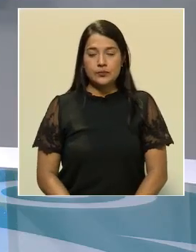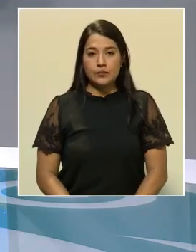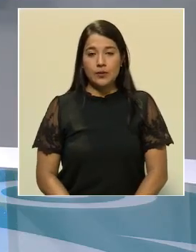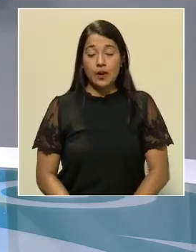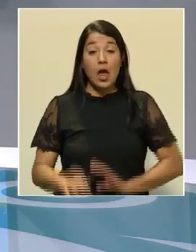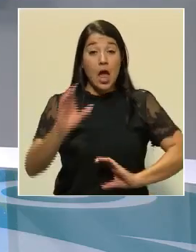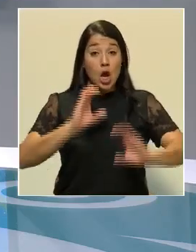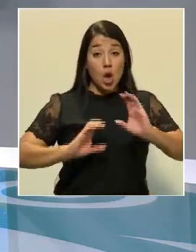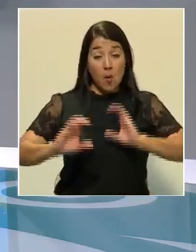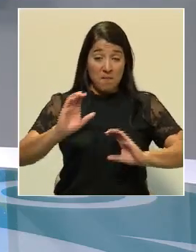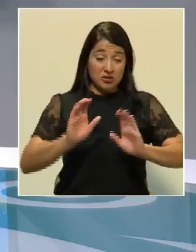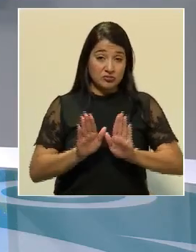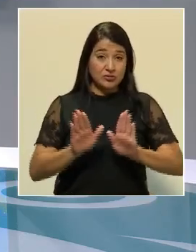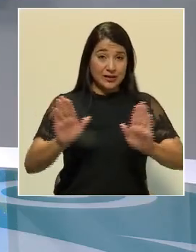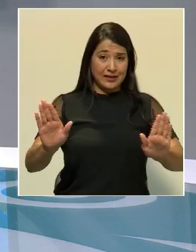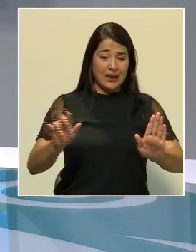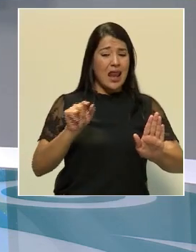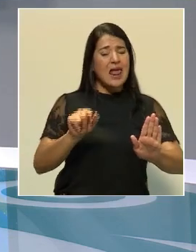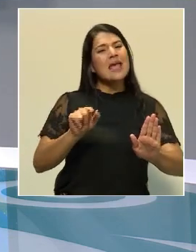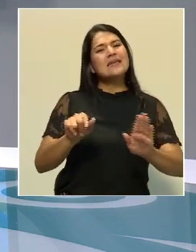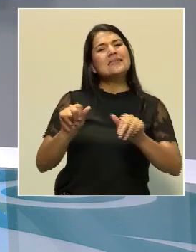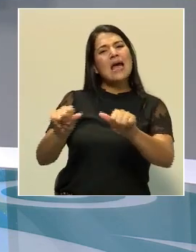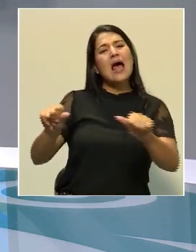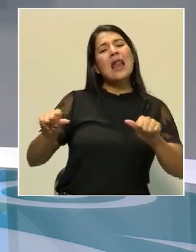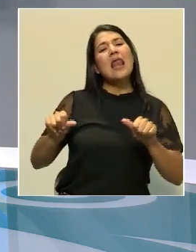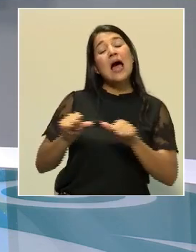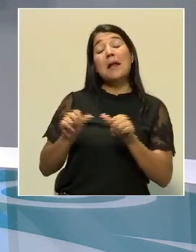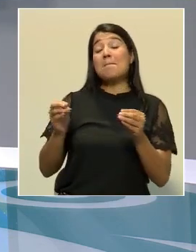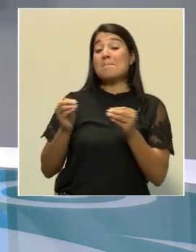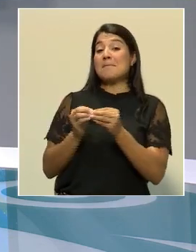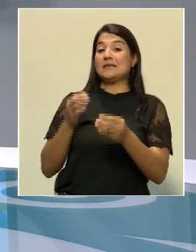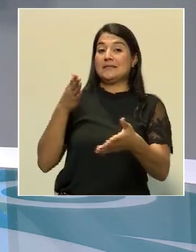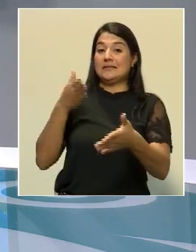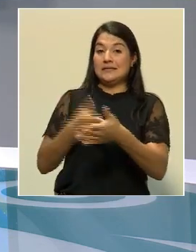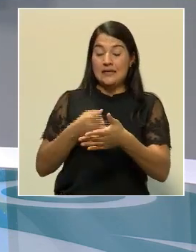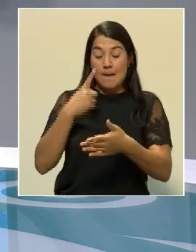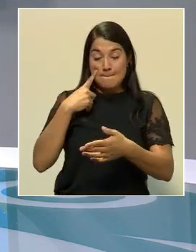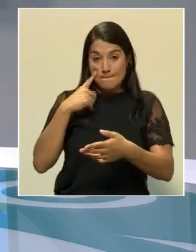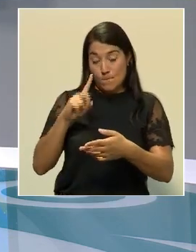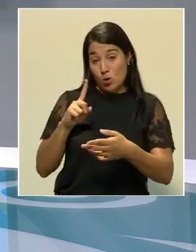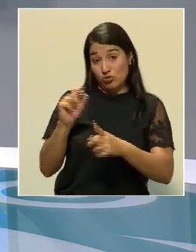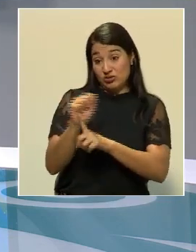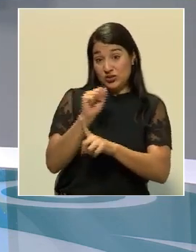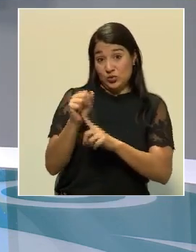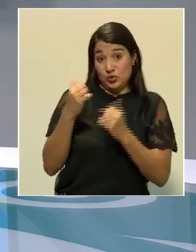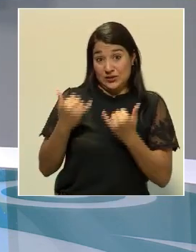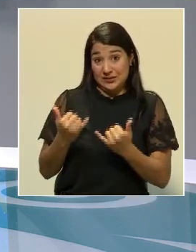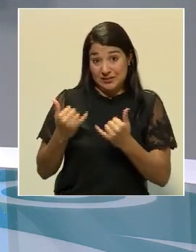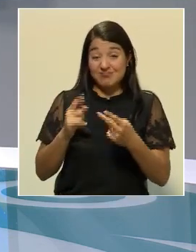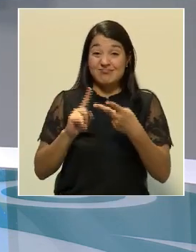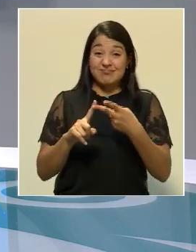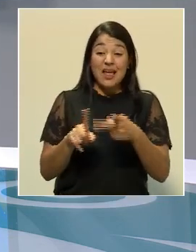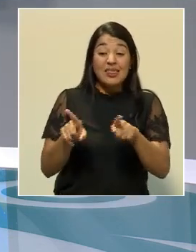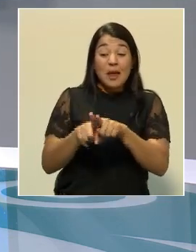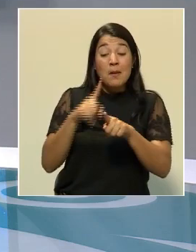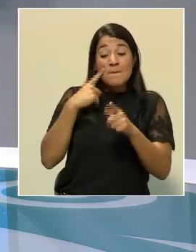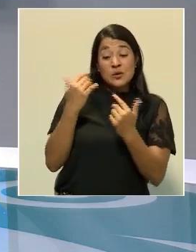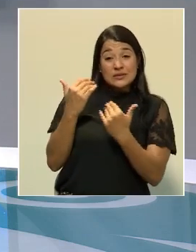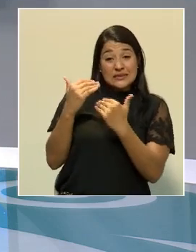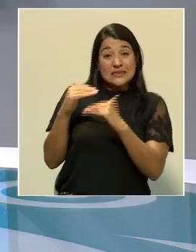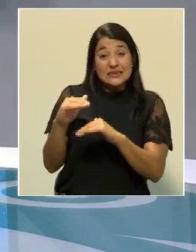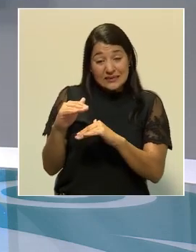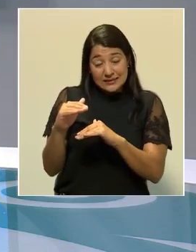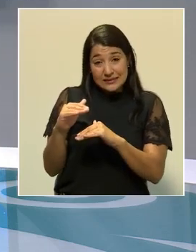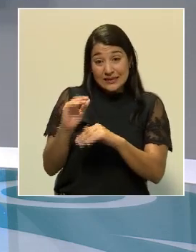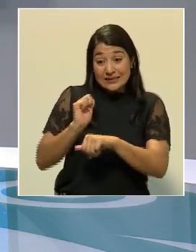El comercio en general es uno de los sectores más castigados por la crisis y por las restricciones viales y de movimiento